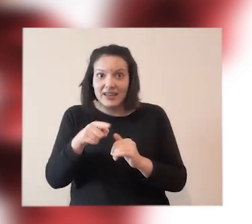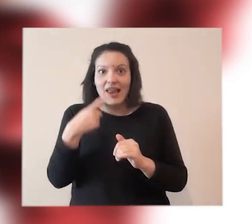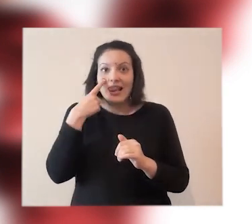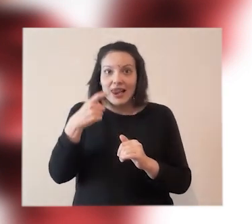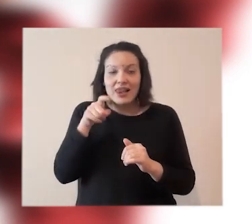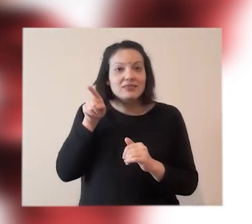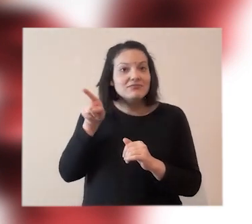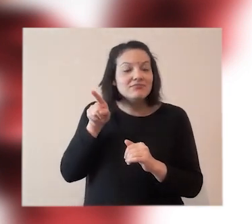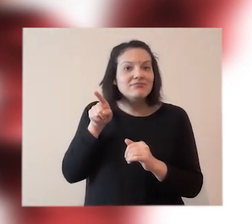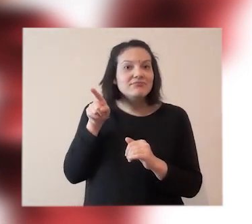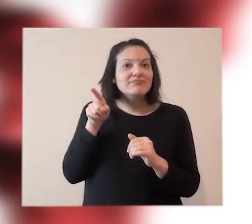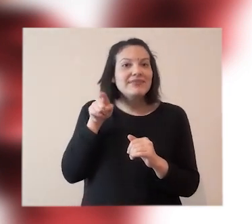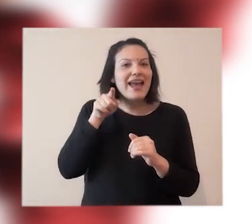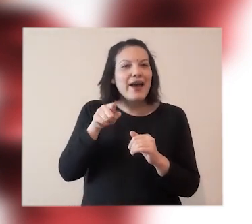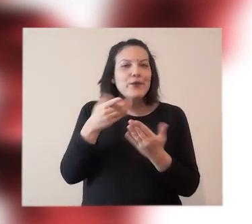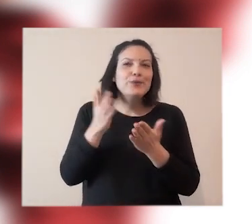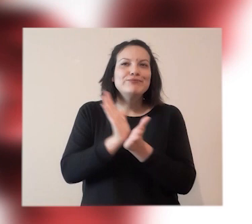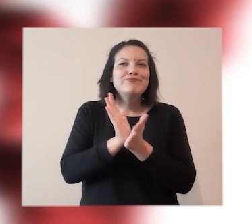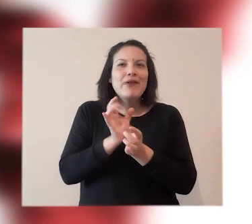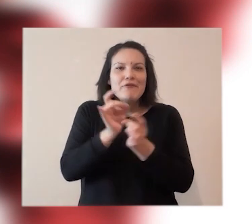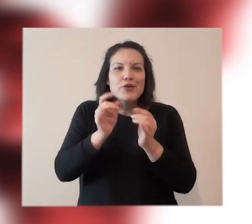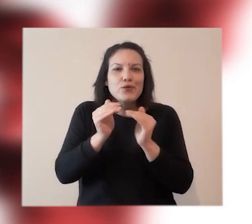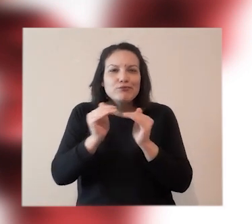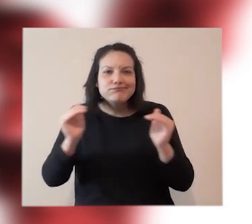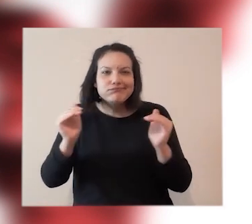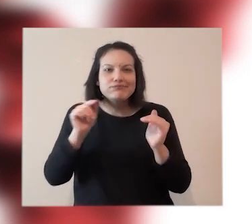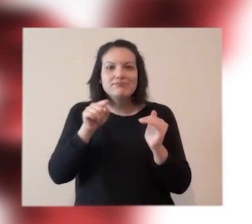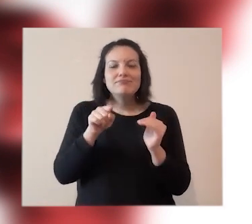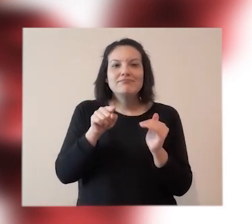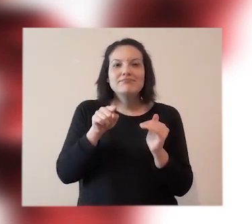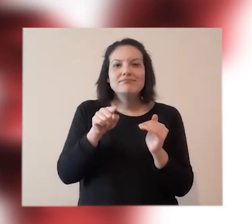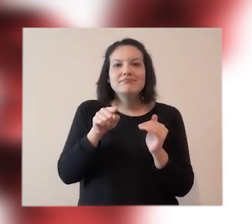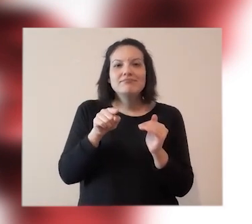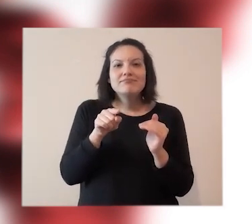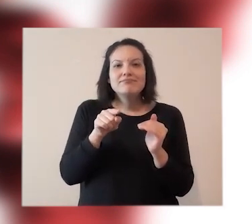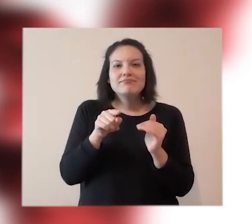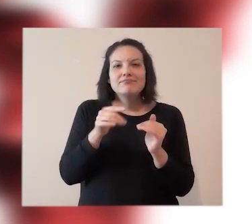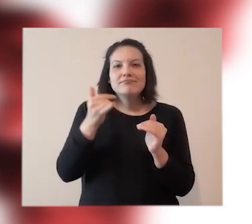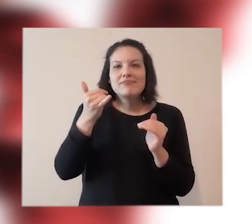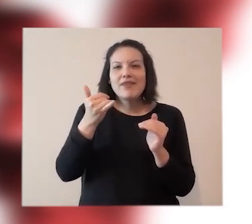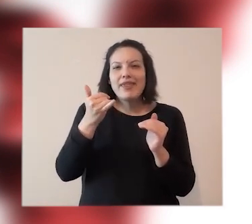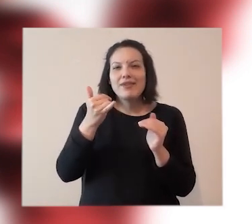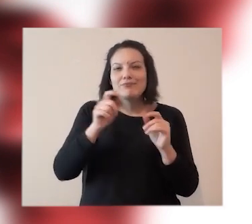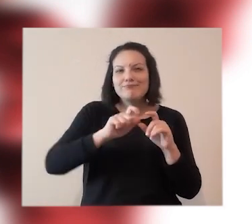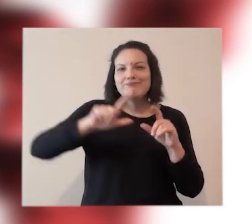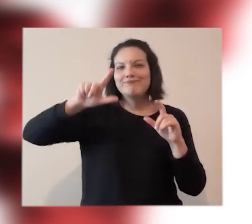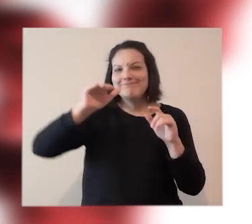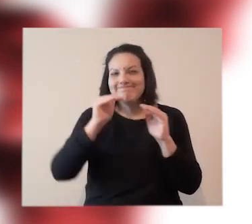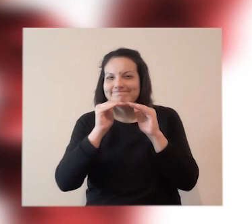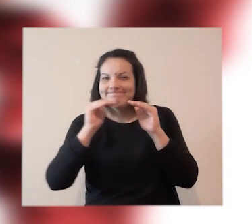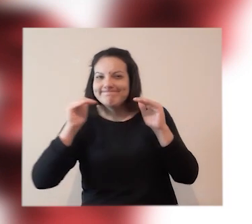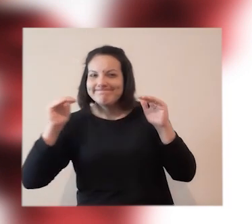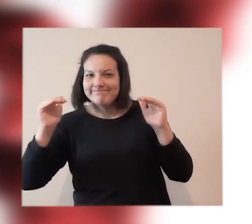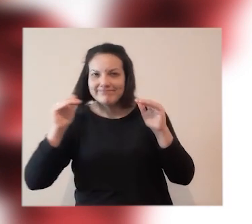acá, logra la meseta, podemos decir, es decir, donde en esta parte aparece esta forma horizontal, ¿no?, que tiene la